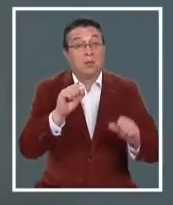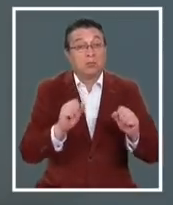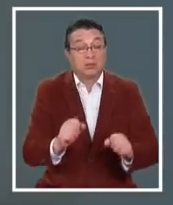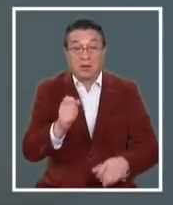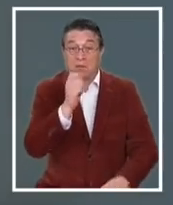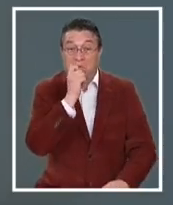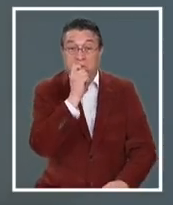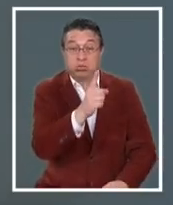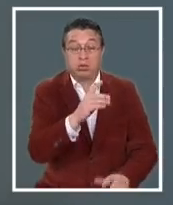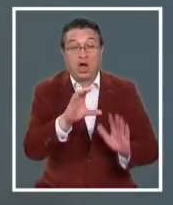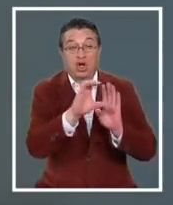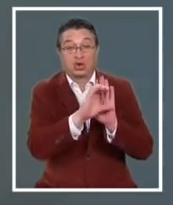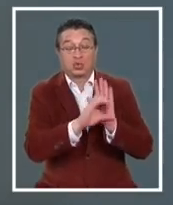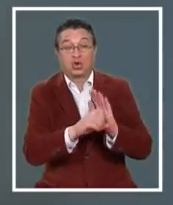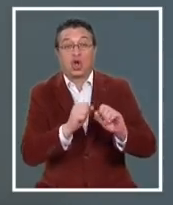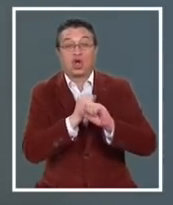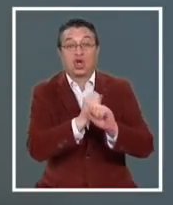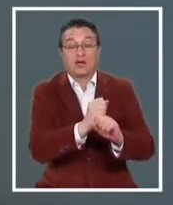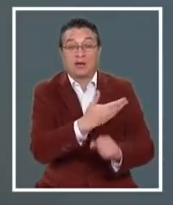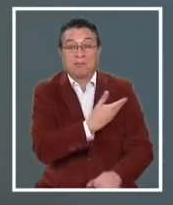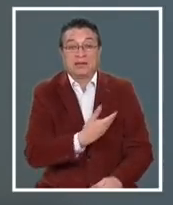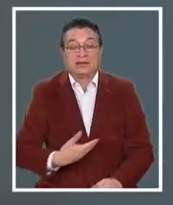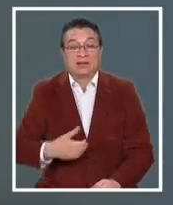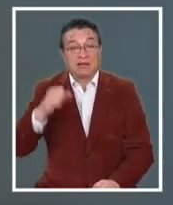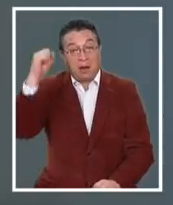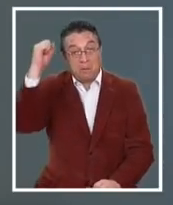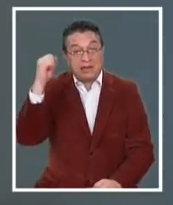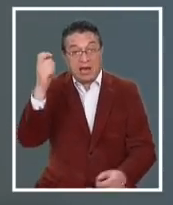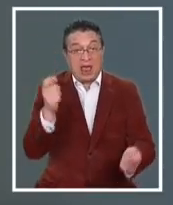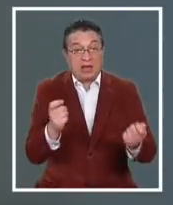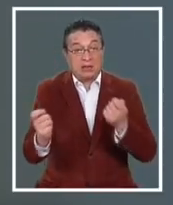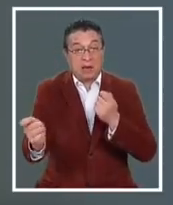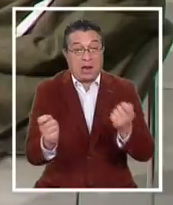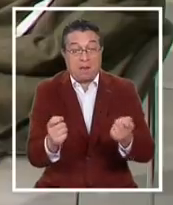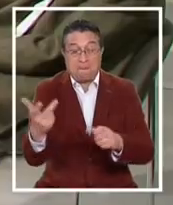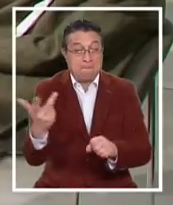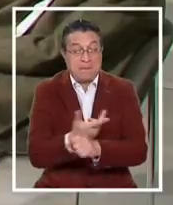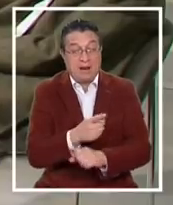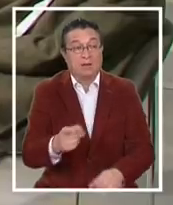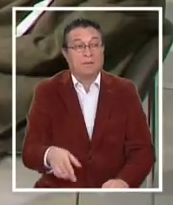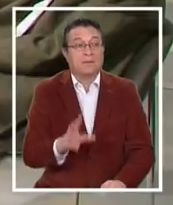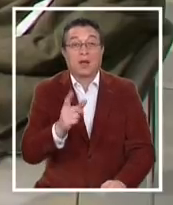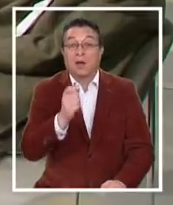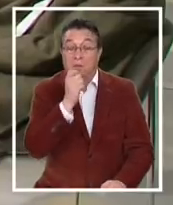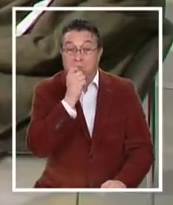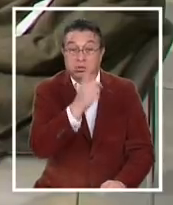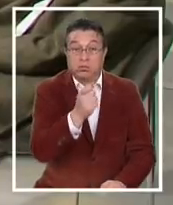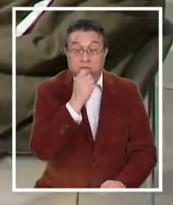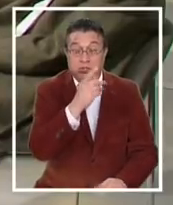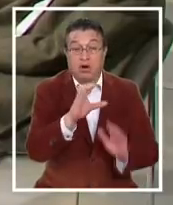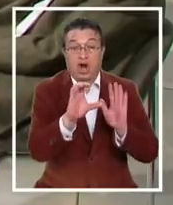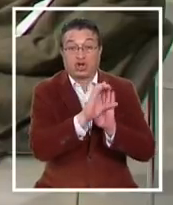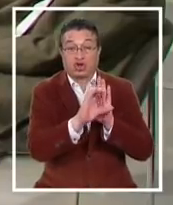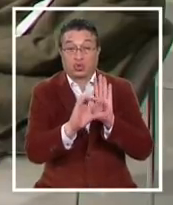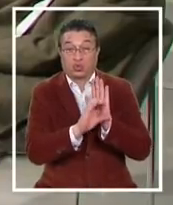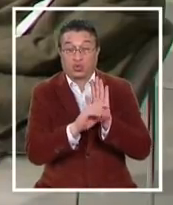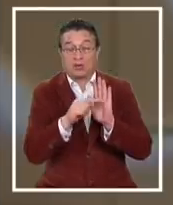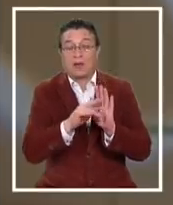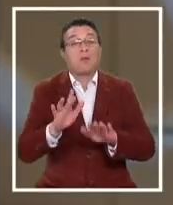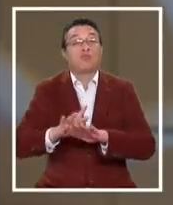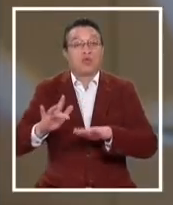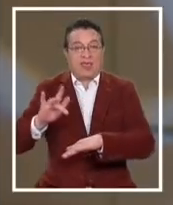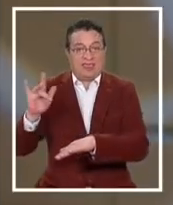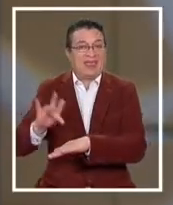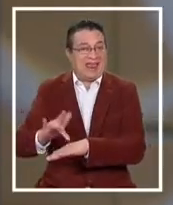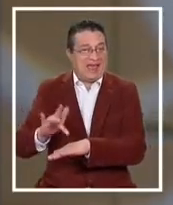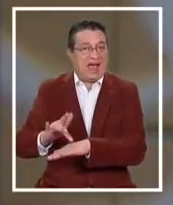de una acusación constitucional en contra del presidente Sebastián Piñera por el manejo de la crisis? Las acusaciones constitucionales son delicadas. Yo